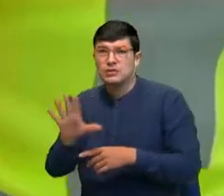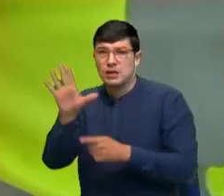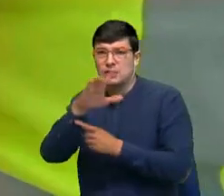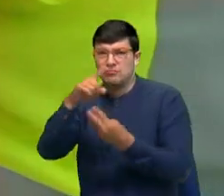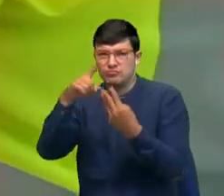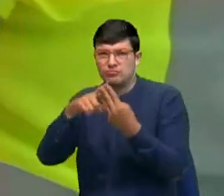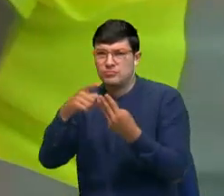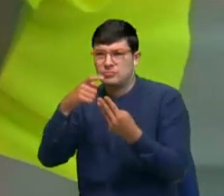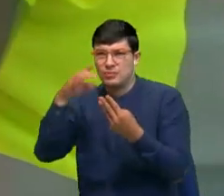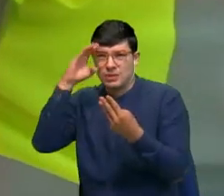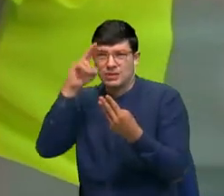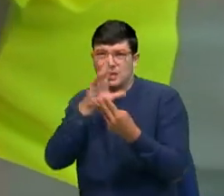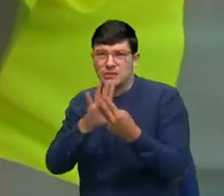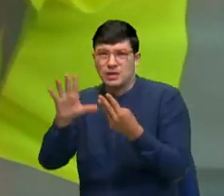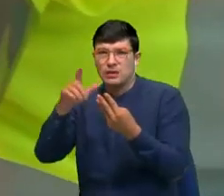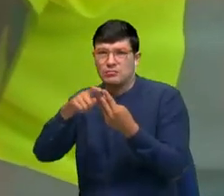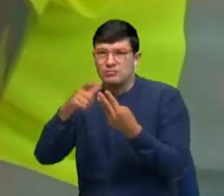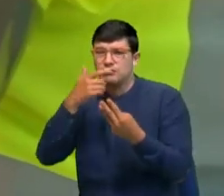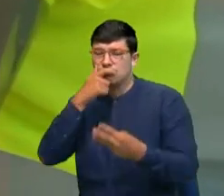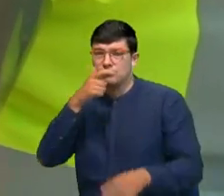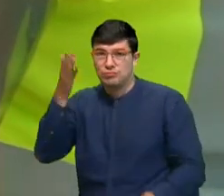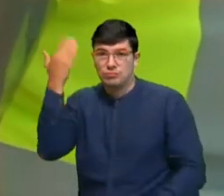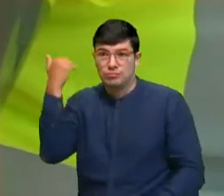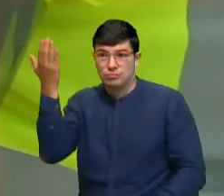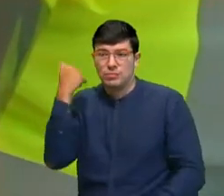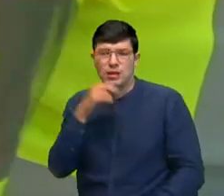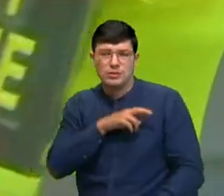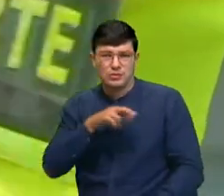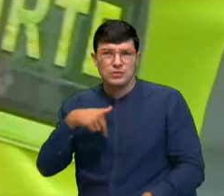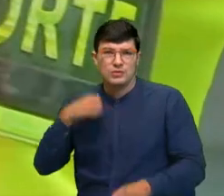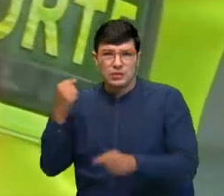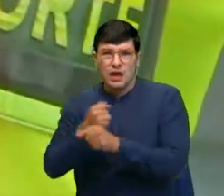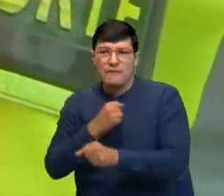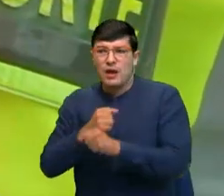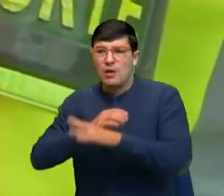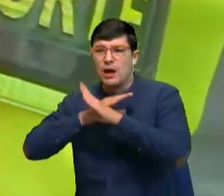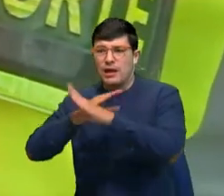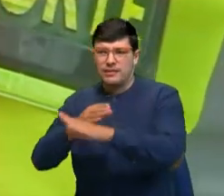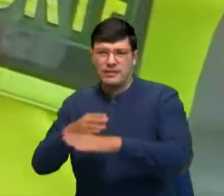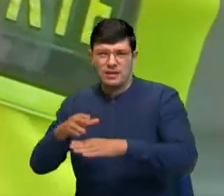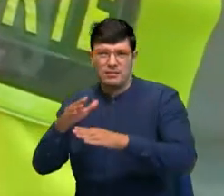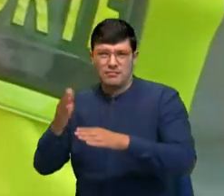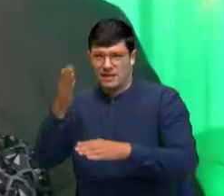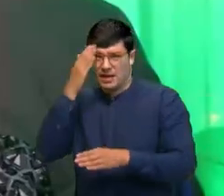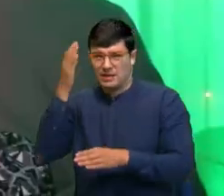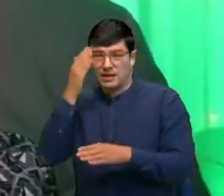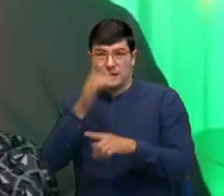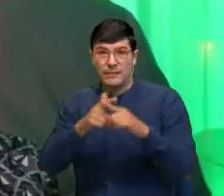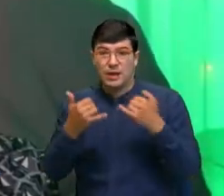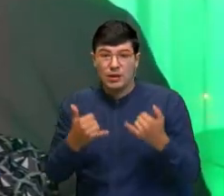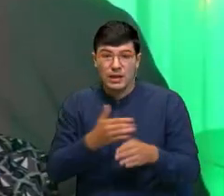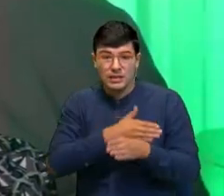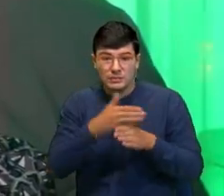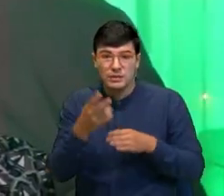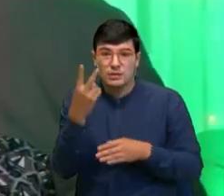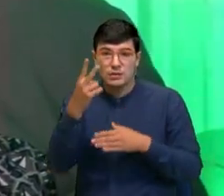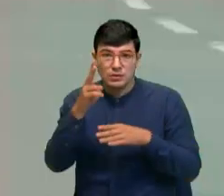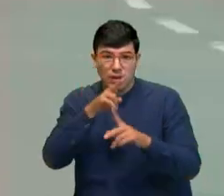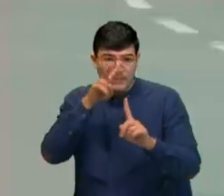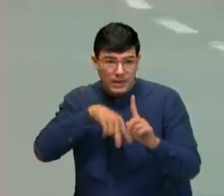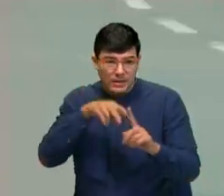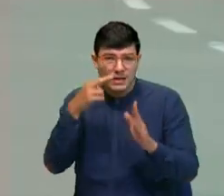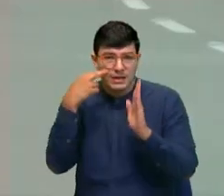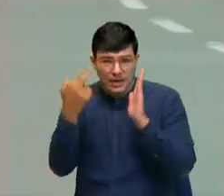donde hemos venido trabajando en contra de la piratería y hoy dos meses después se vinieron a revisar los resultados y a reafirmar esos